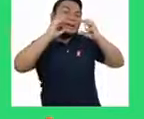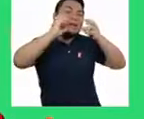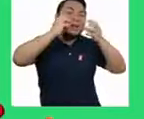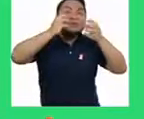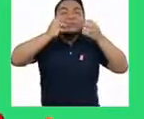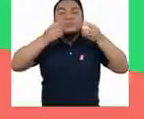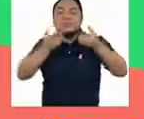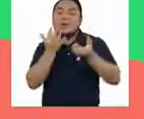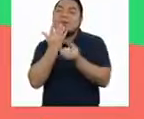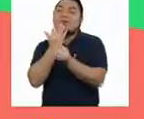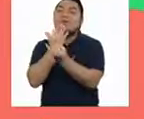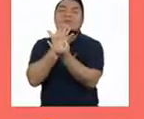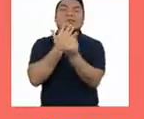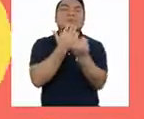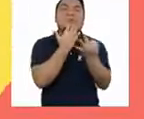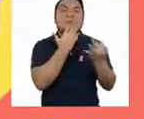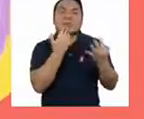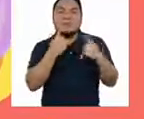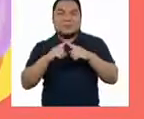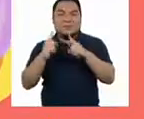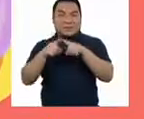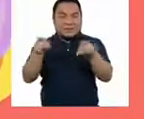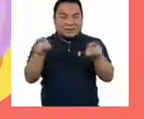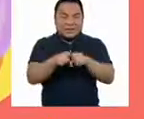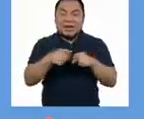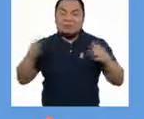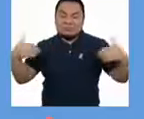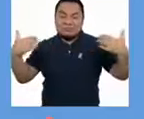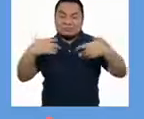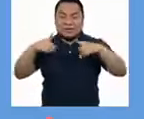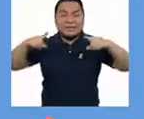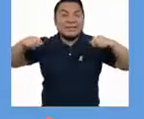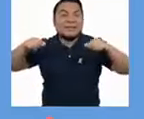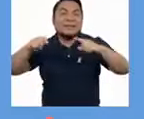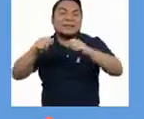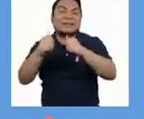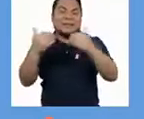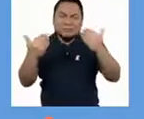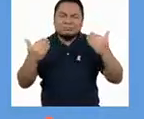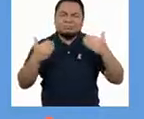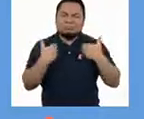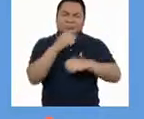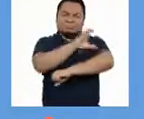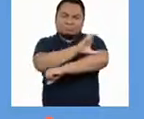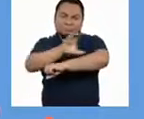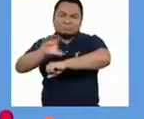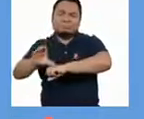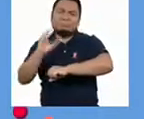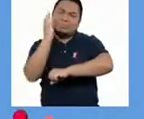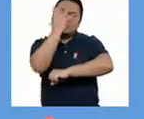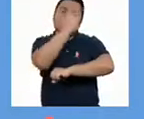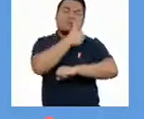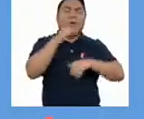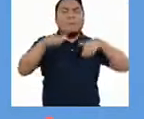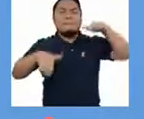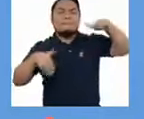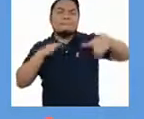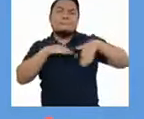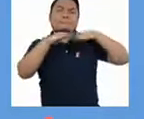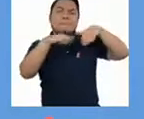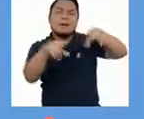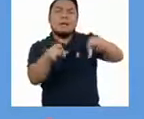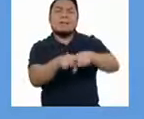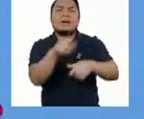de colores, paltas y hasta ceviches. Tenemos costa, un lindo mar,